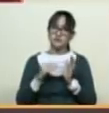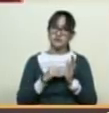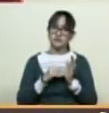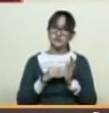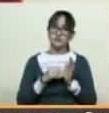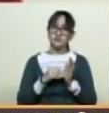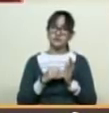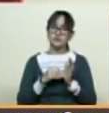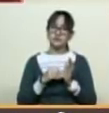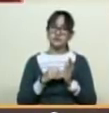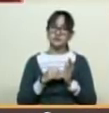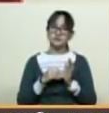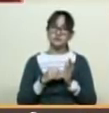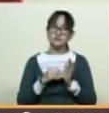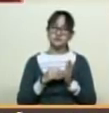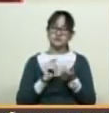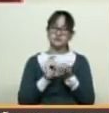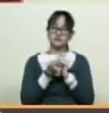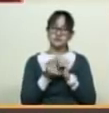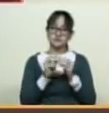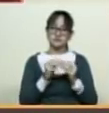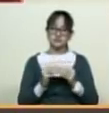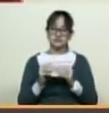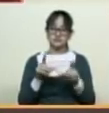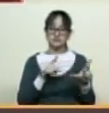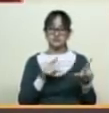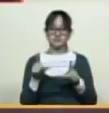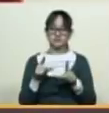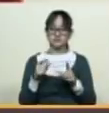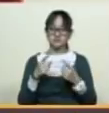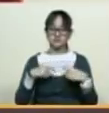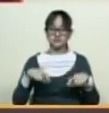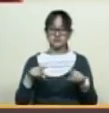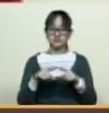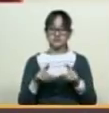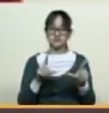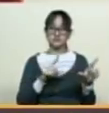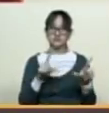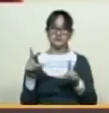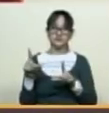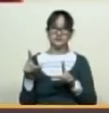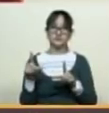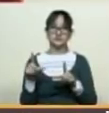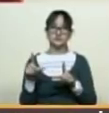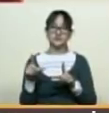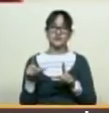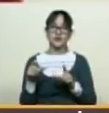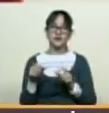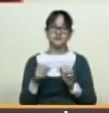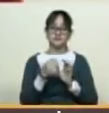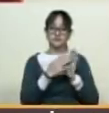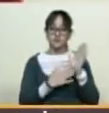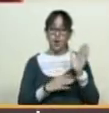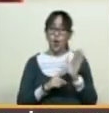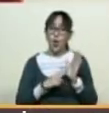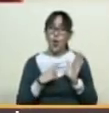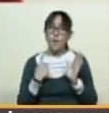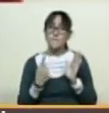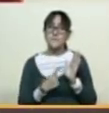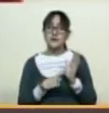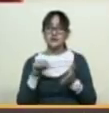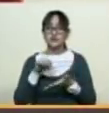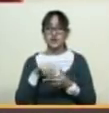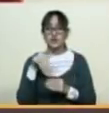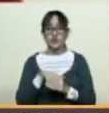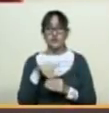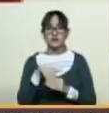que los estamos restaurando y ya lo hicimos, ya el tablamesa fue realizado y el directorio completo de los centros